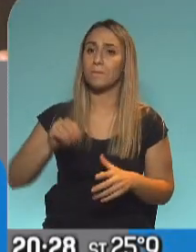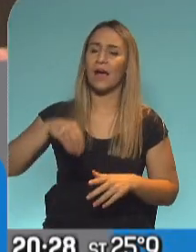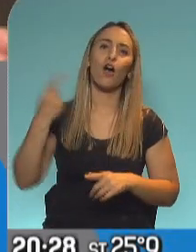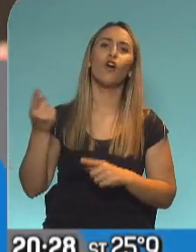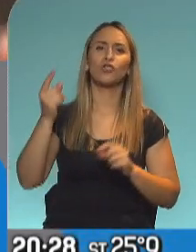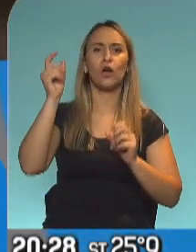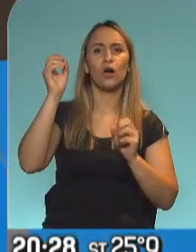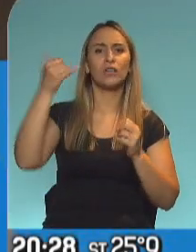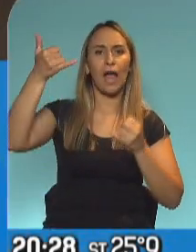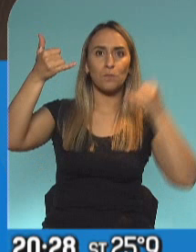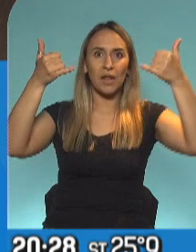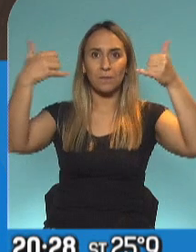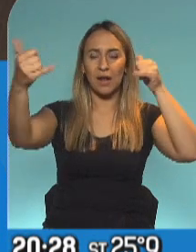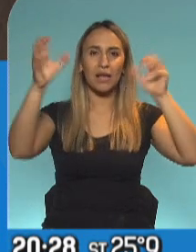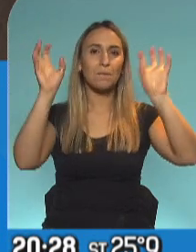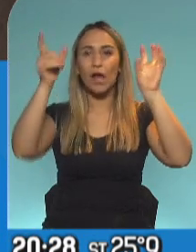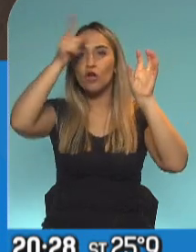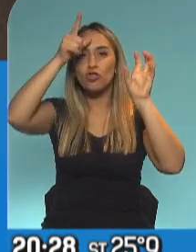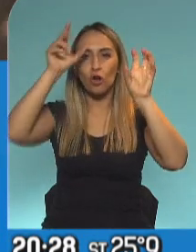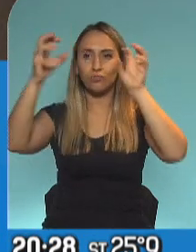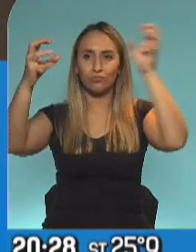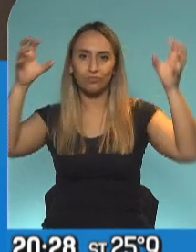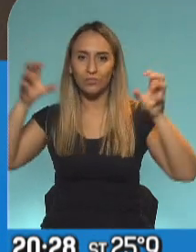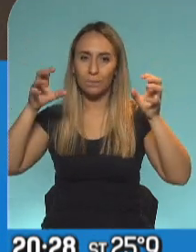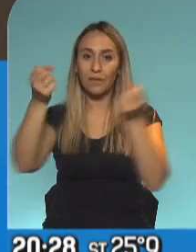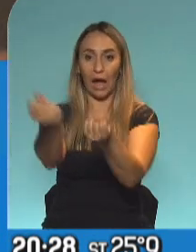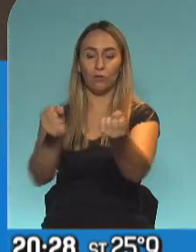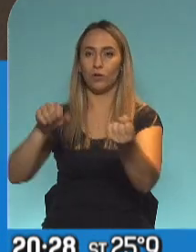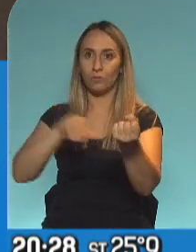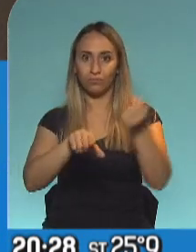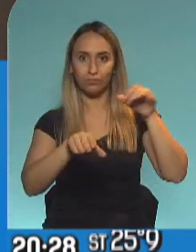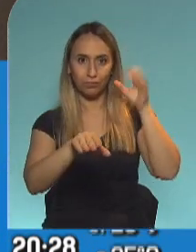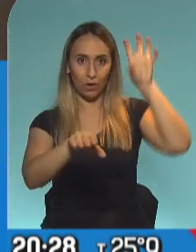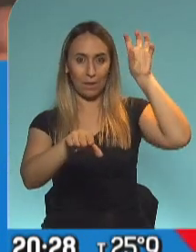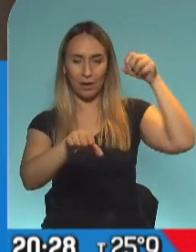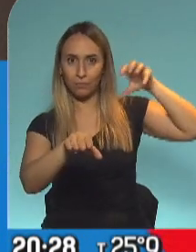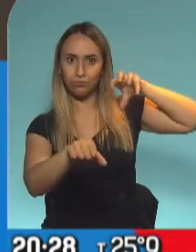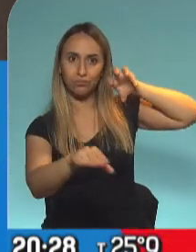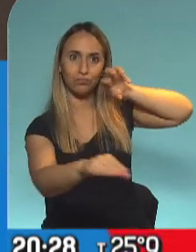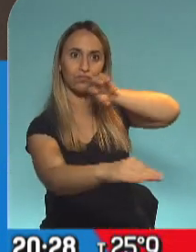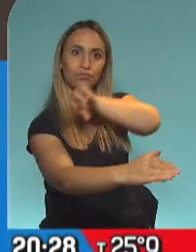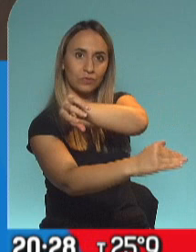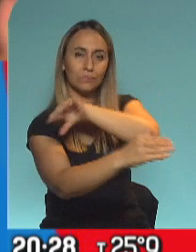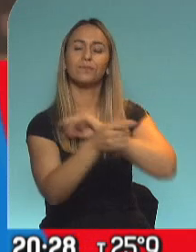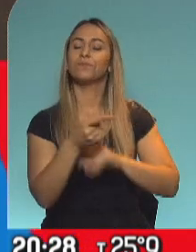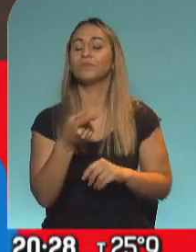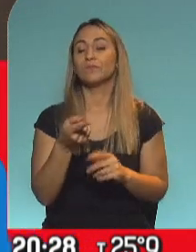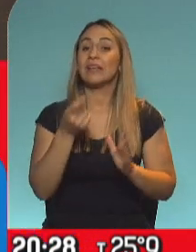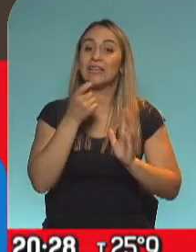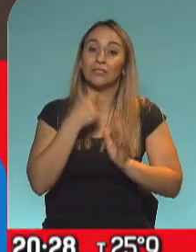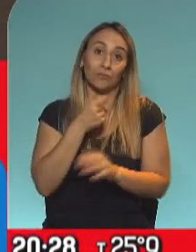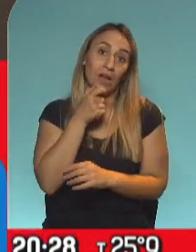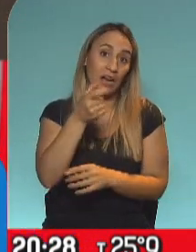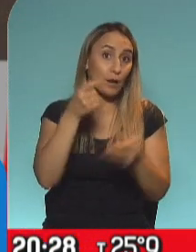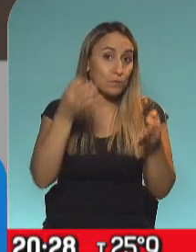que lograron seguir el derrotero del vehículo y del conductor. Pero bueno, si te respondo la